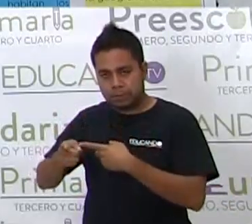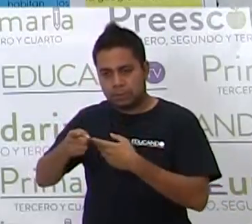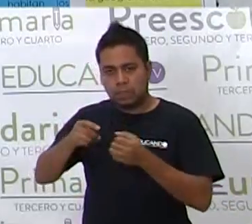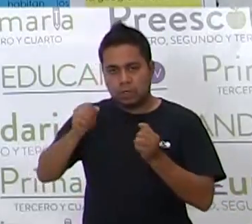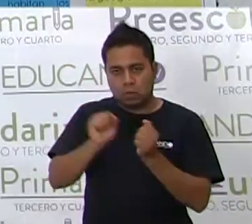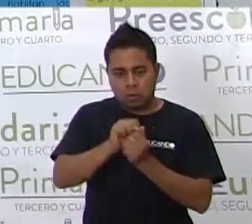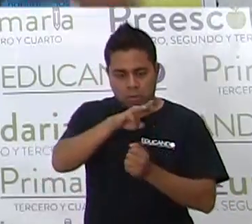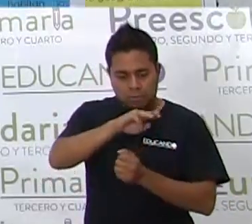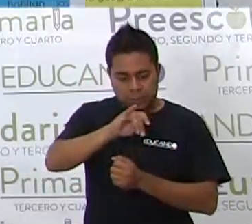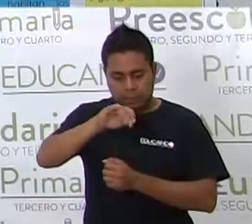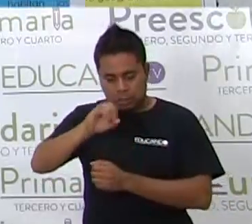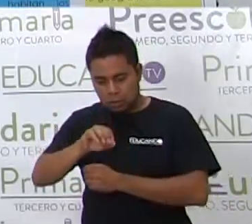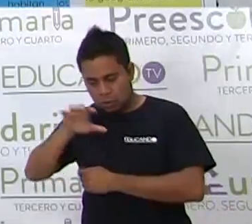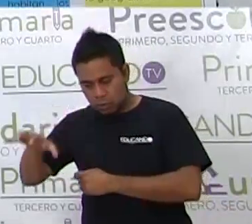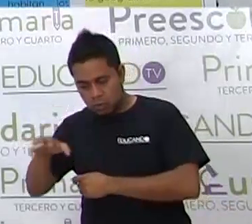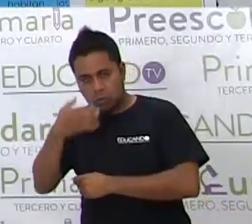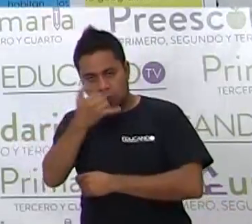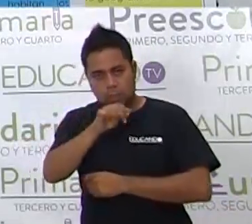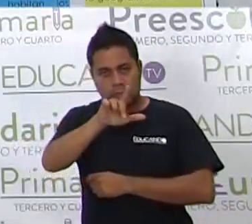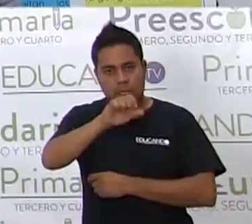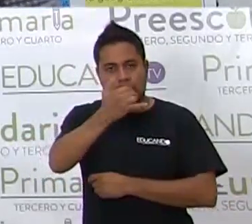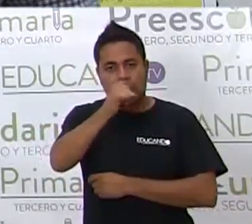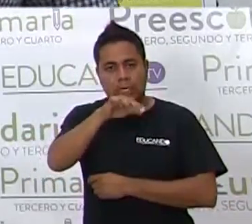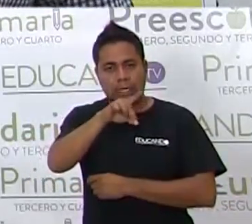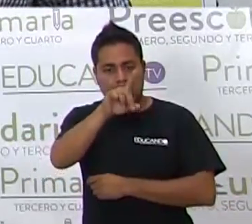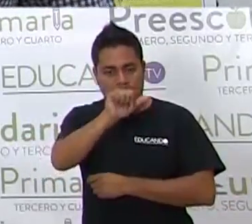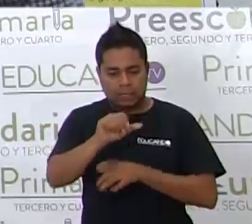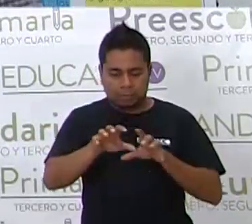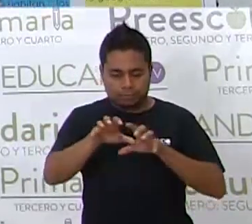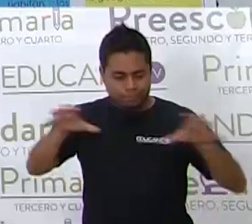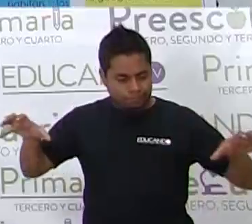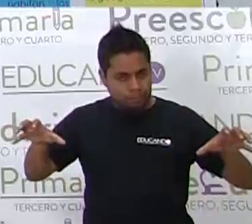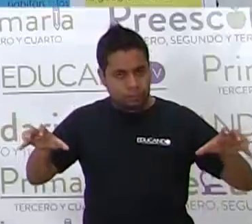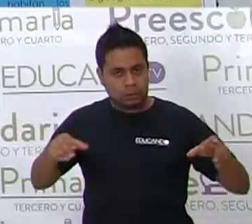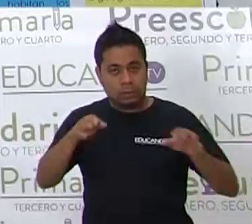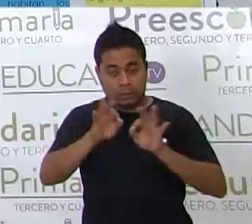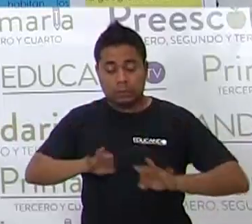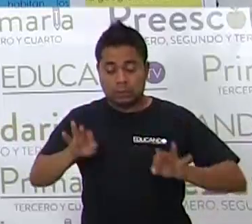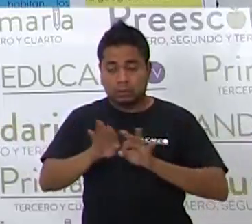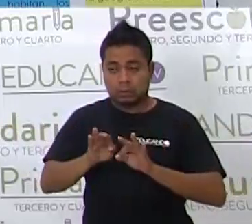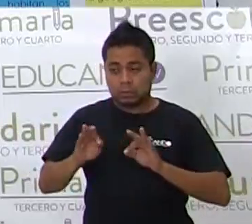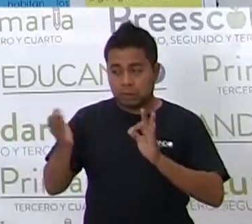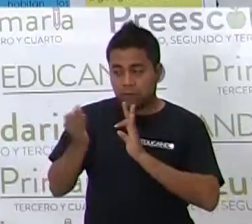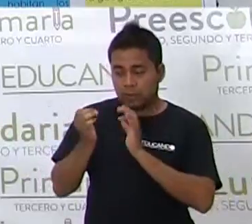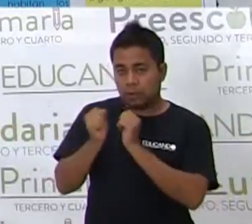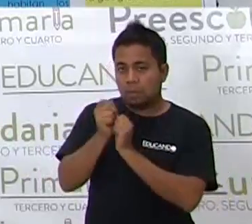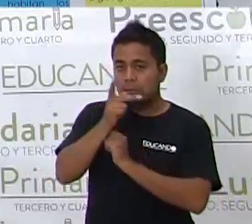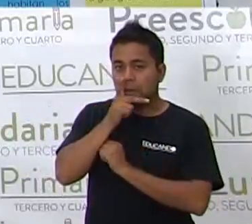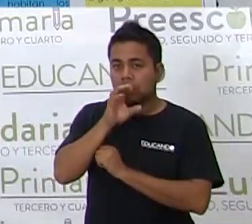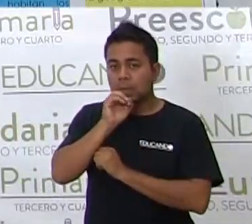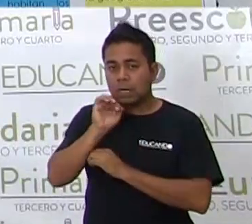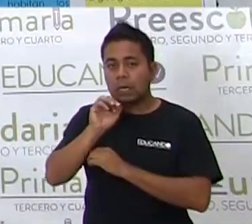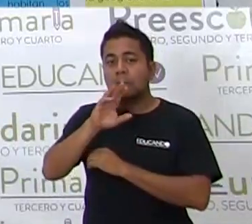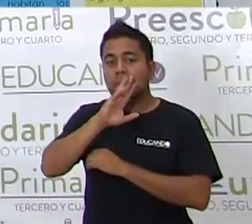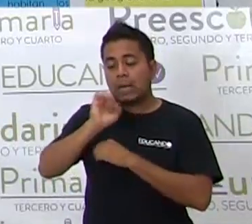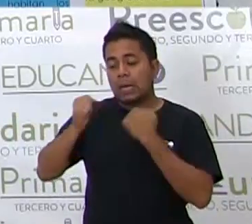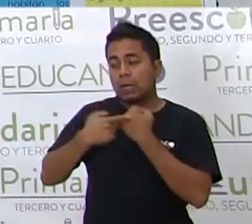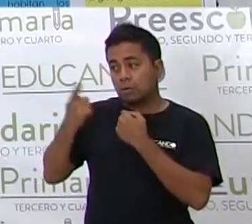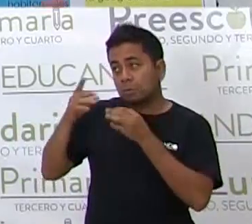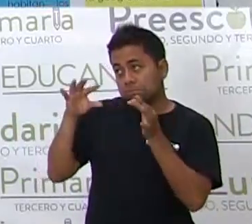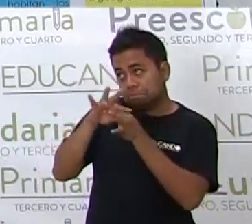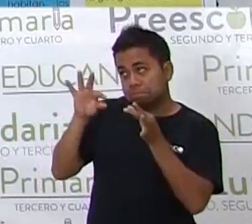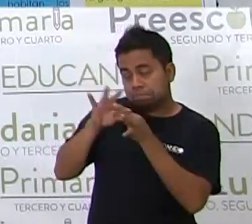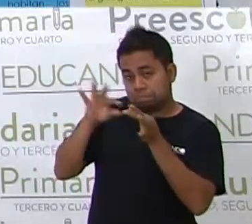y leyendas. Es importante que puedas estar con papá, mamá, para que ellos te cuenten algunas leyendas o algunos